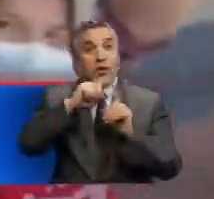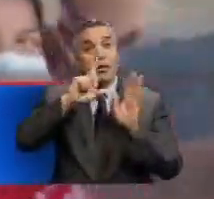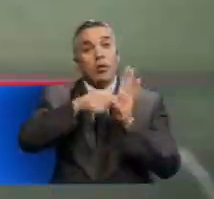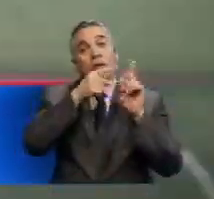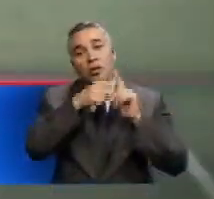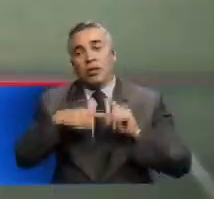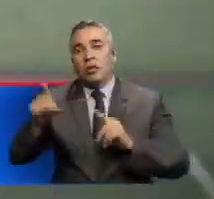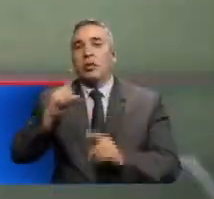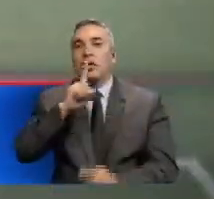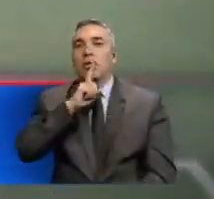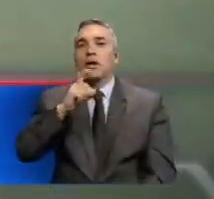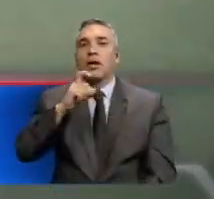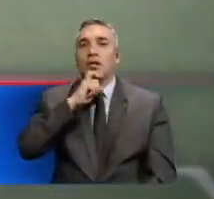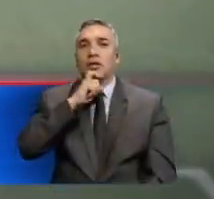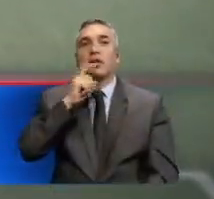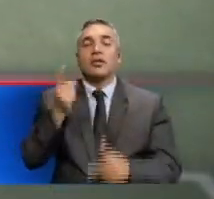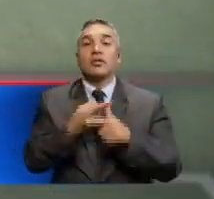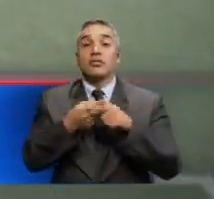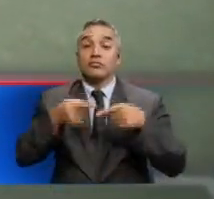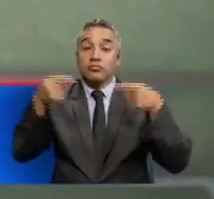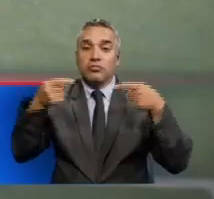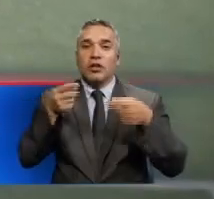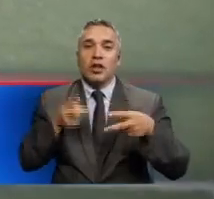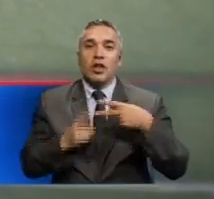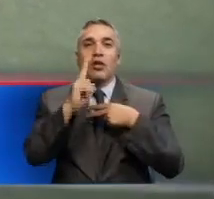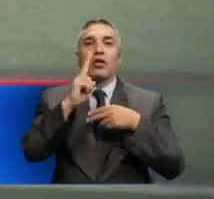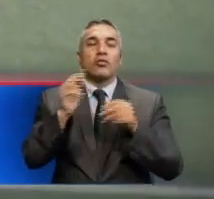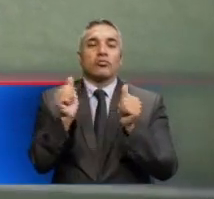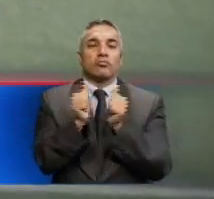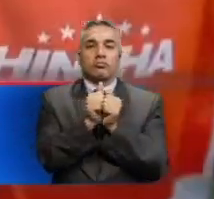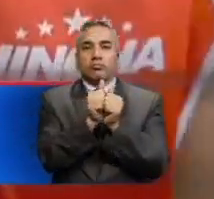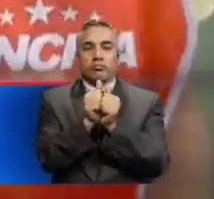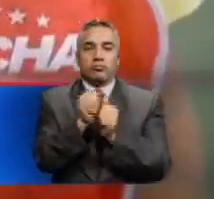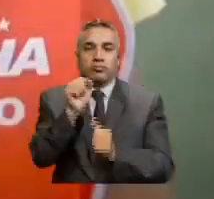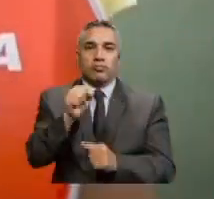acompañar a la selección en el partido inaugural. Isaías Cruz, TC Televisión.